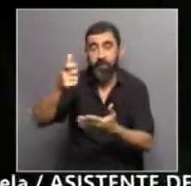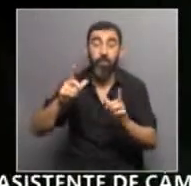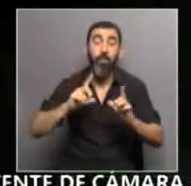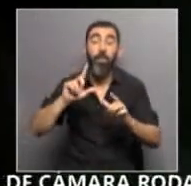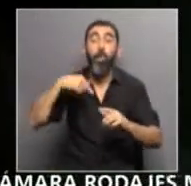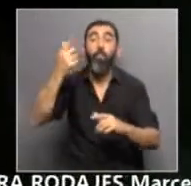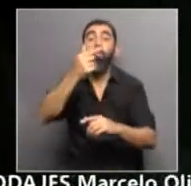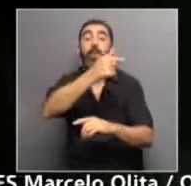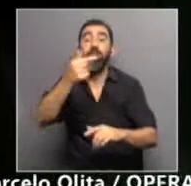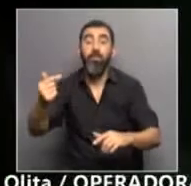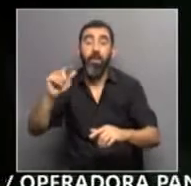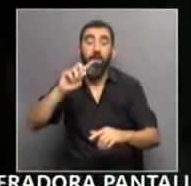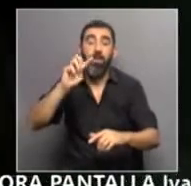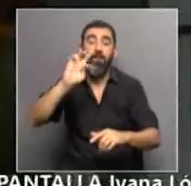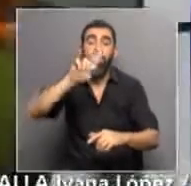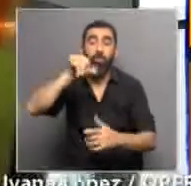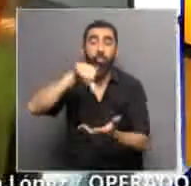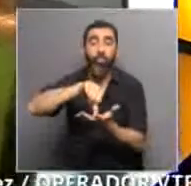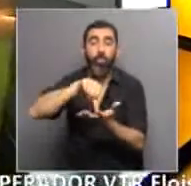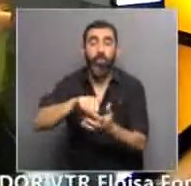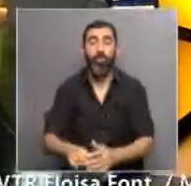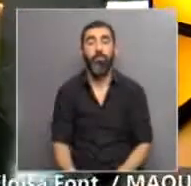esperamos la semana que viene aquí en TV Ciudad.